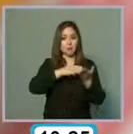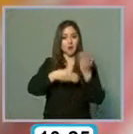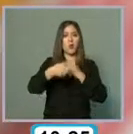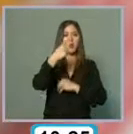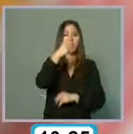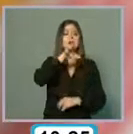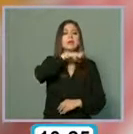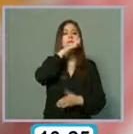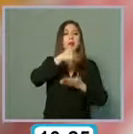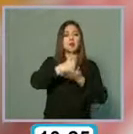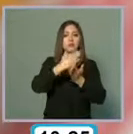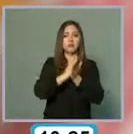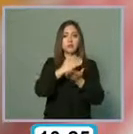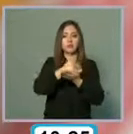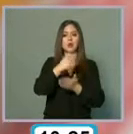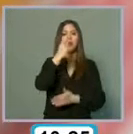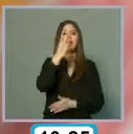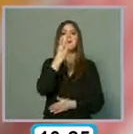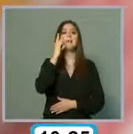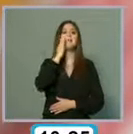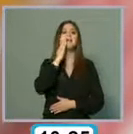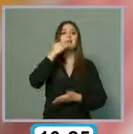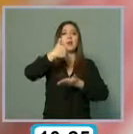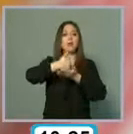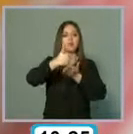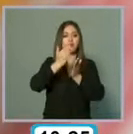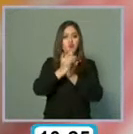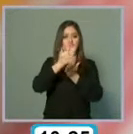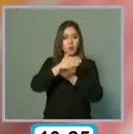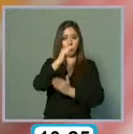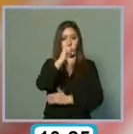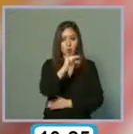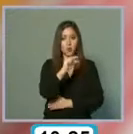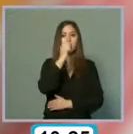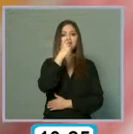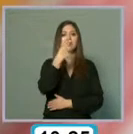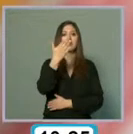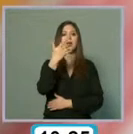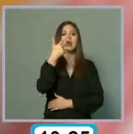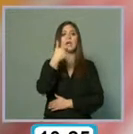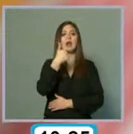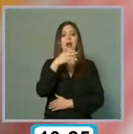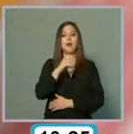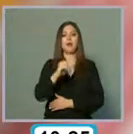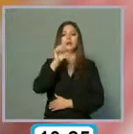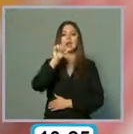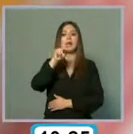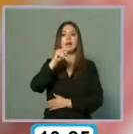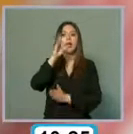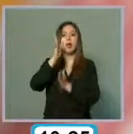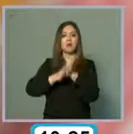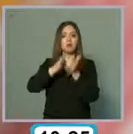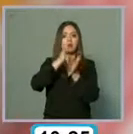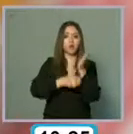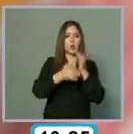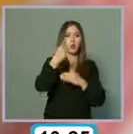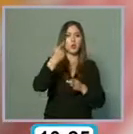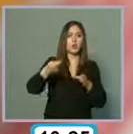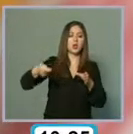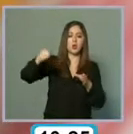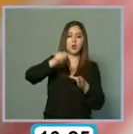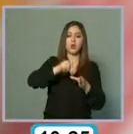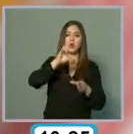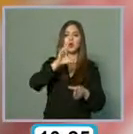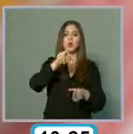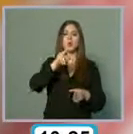finamente picada, 3 manzanas peladas y picadas en cubos. 150 gramos de almendra fileteada, qué rico. Qué rico. Una cucharada de